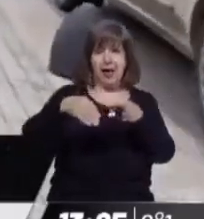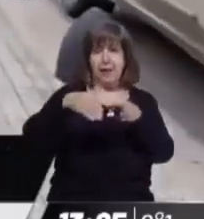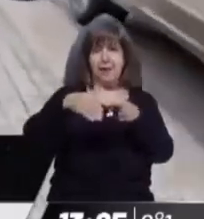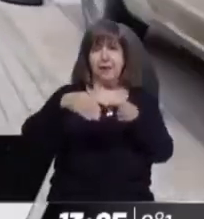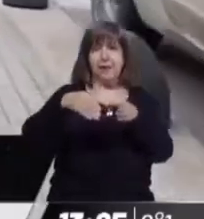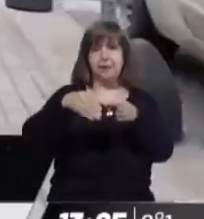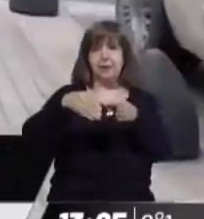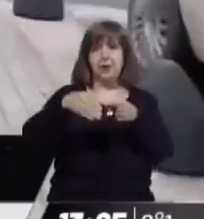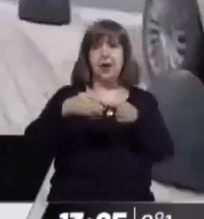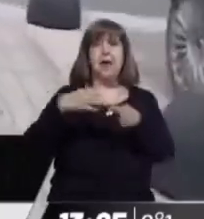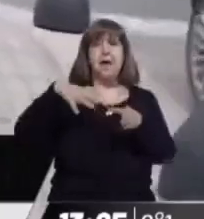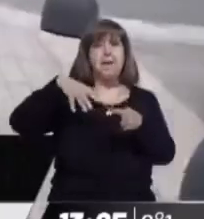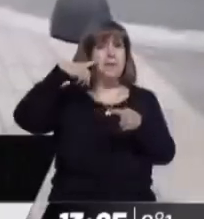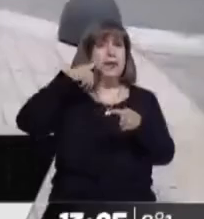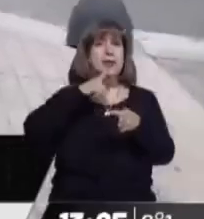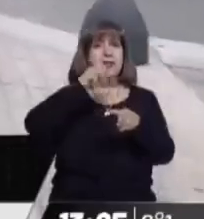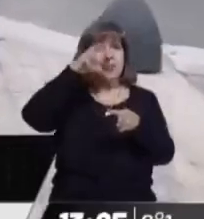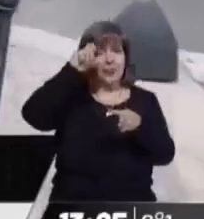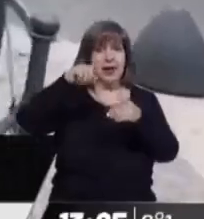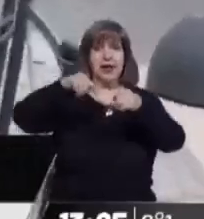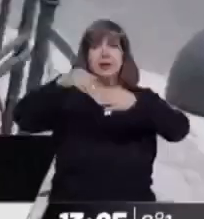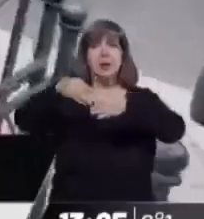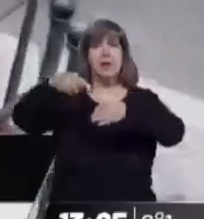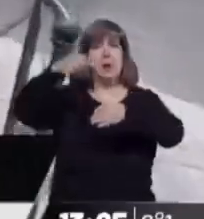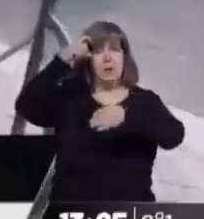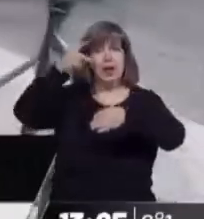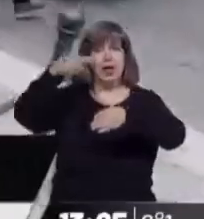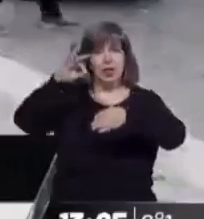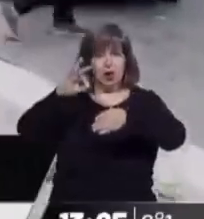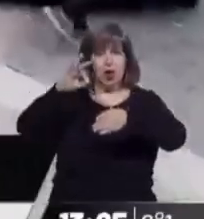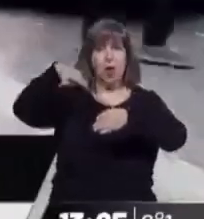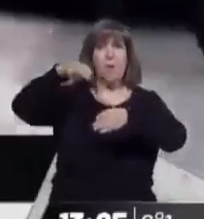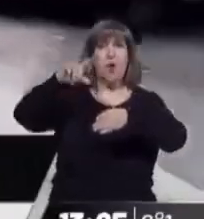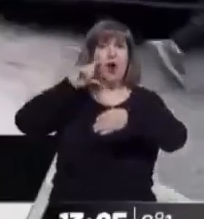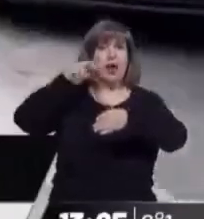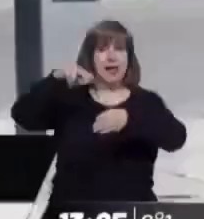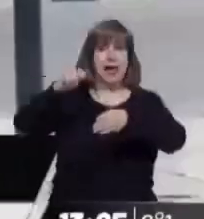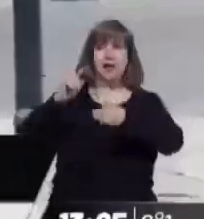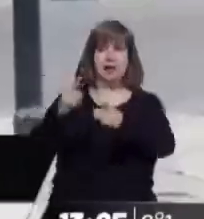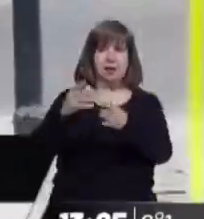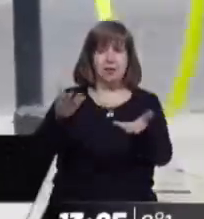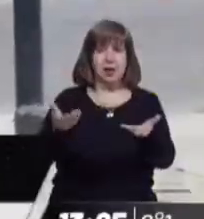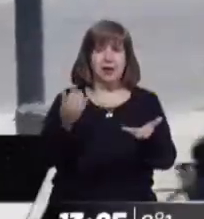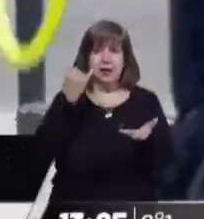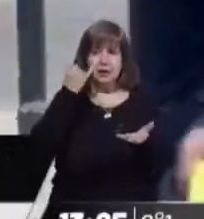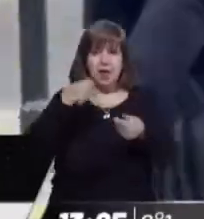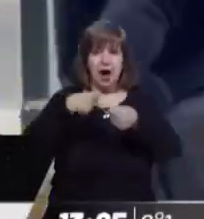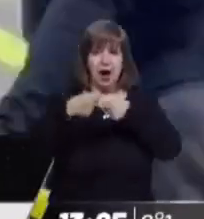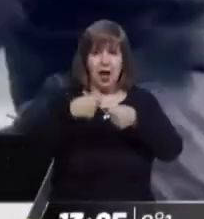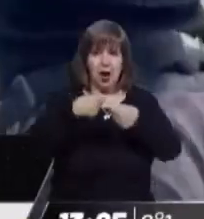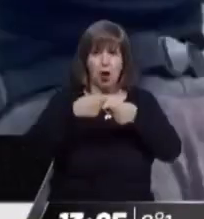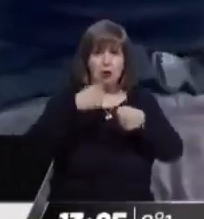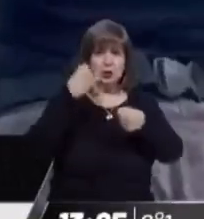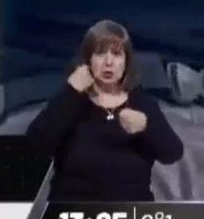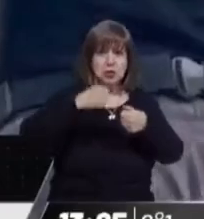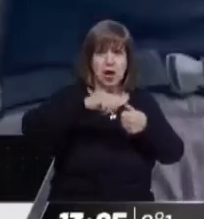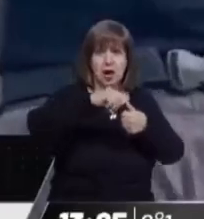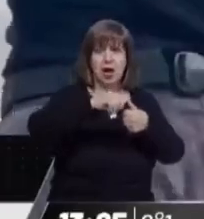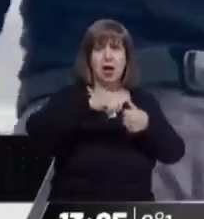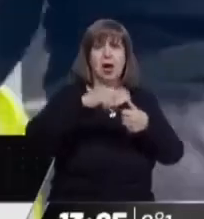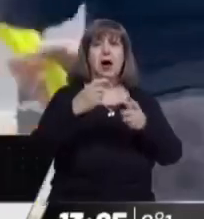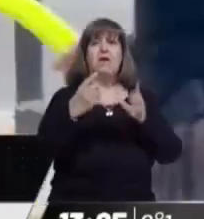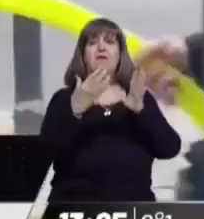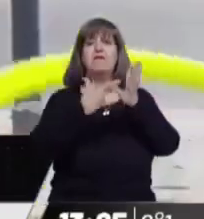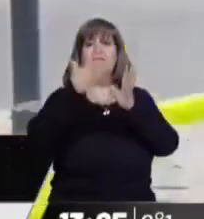y mitre todo lo que es Pedro Molina ya han salido en las redes sociales los los comercios que han sido con Divas